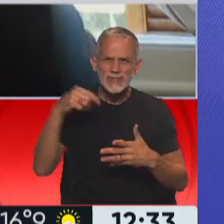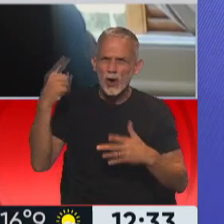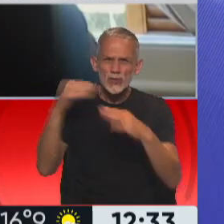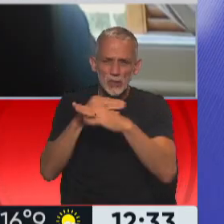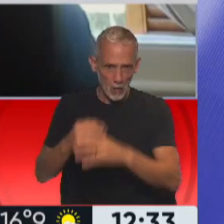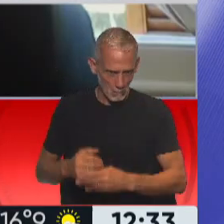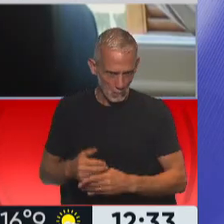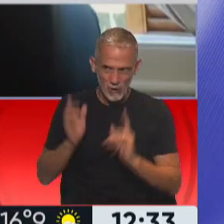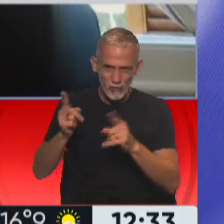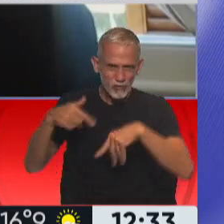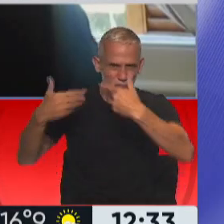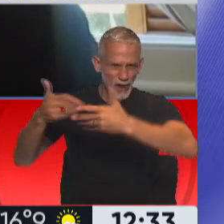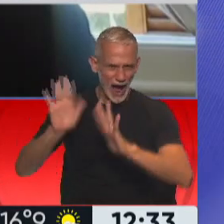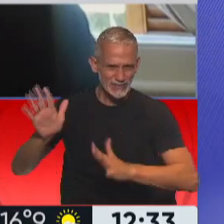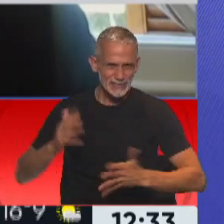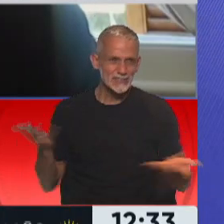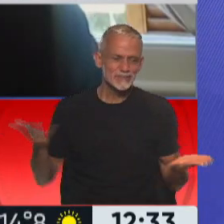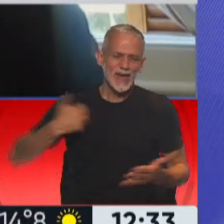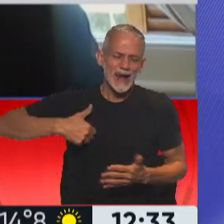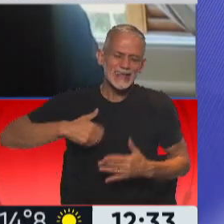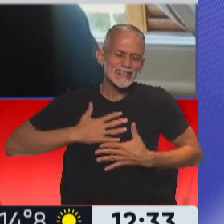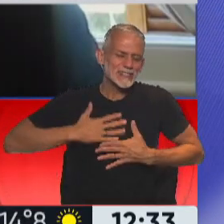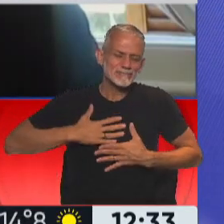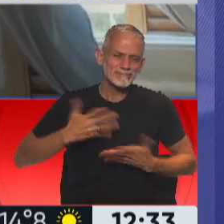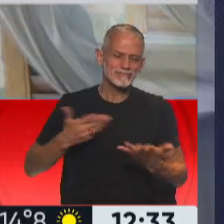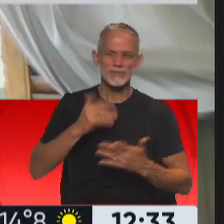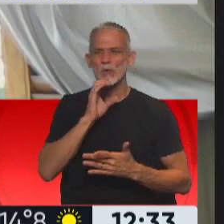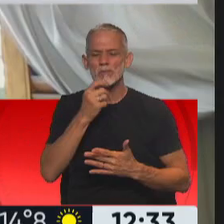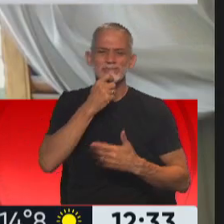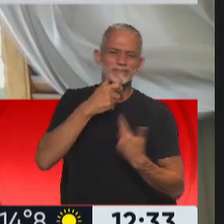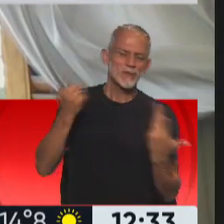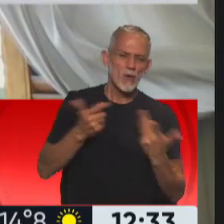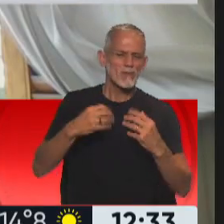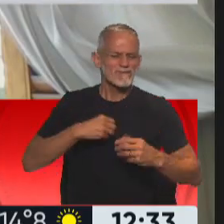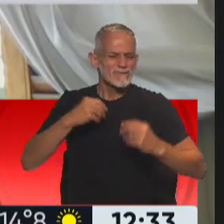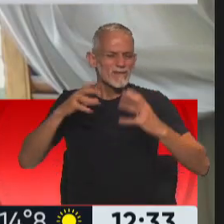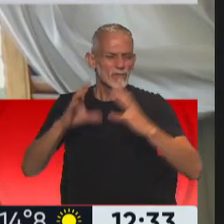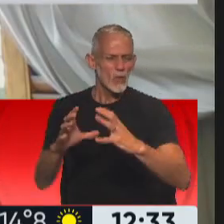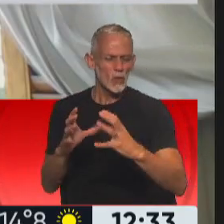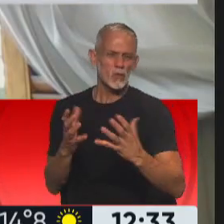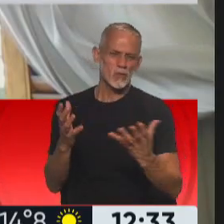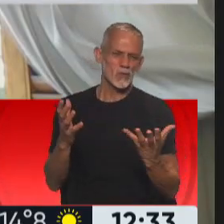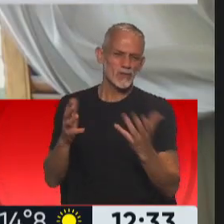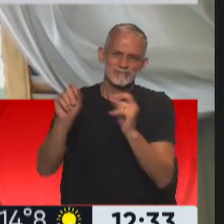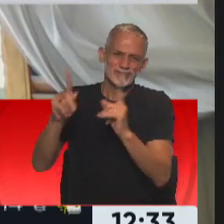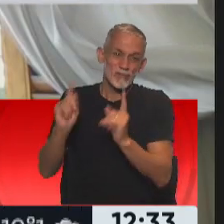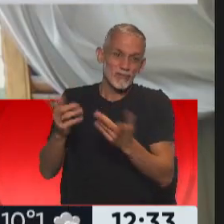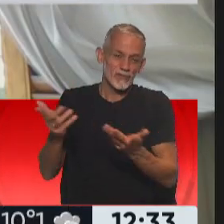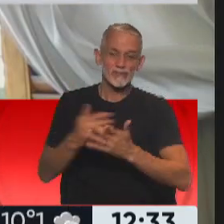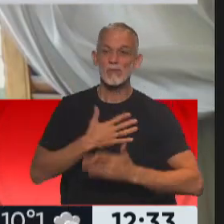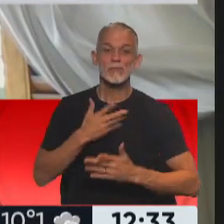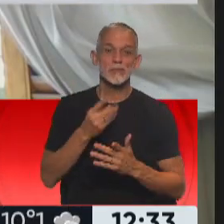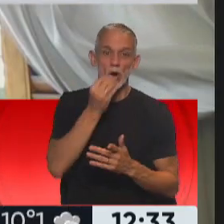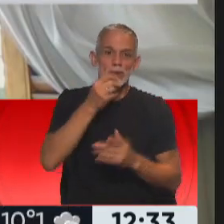nunca dejó de decir, su sentido del humor, su amor por el fútbol, su amor por las comidas